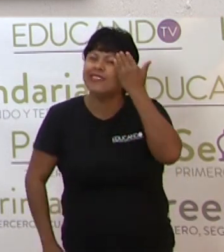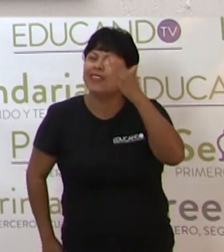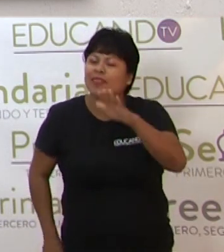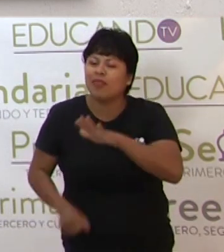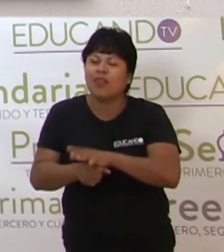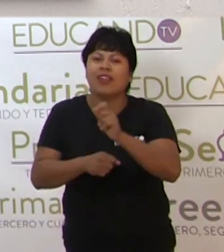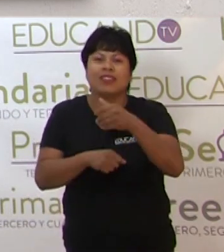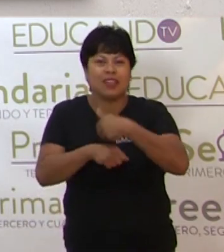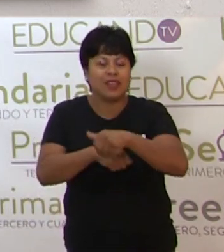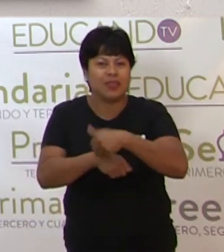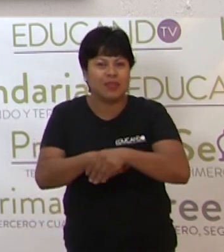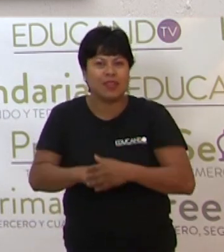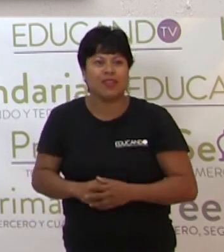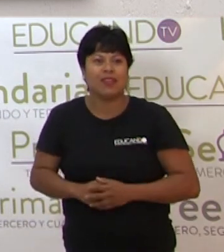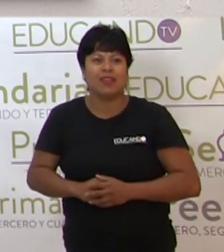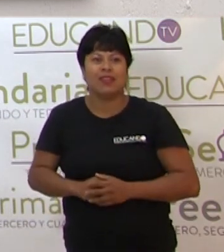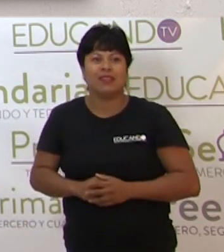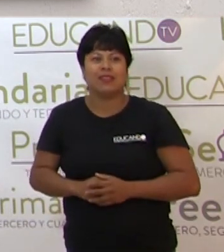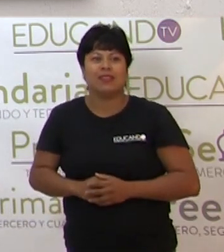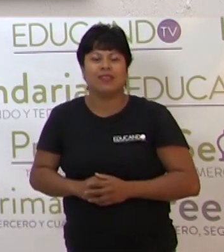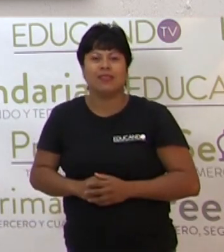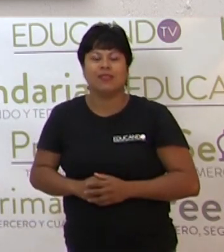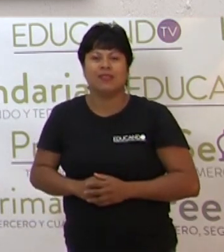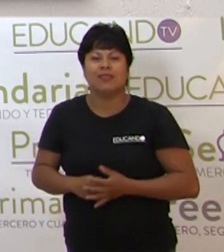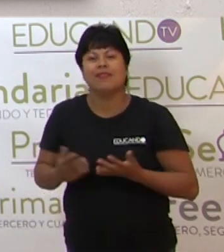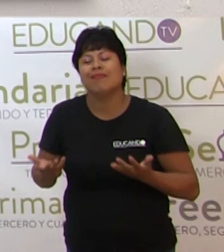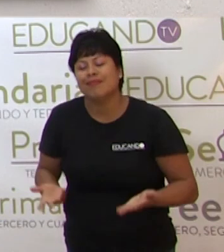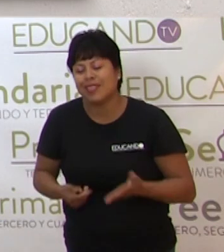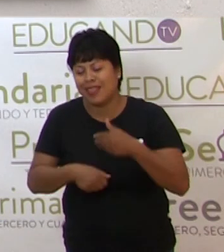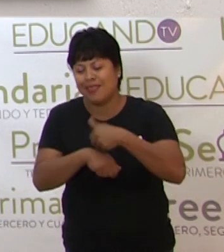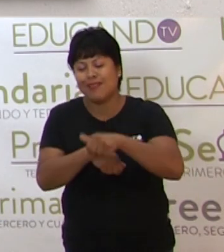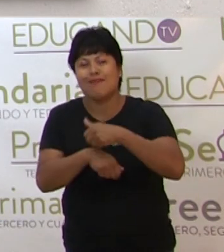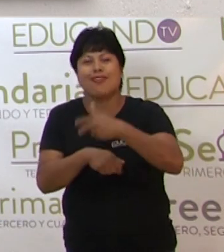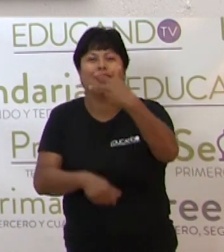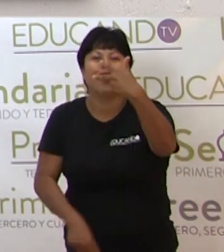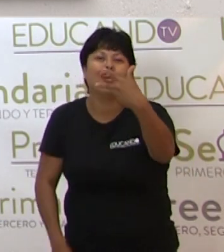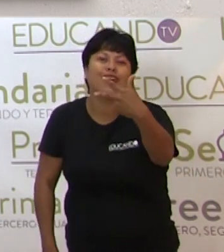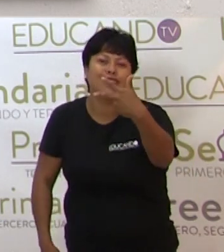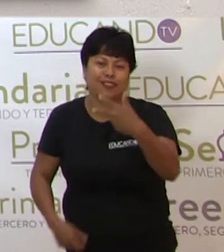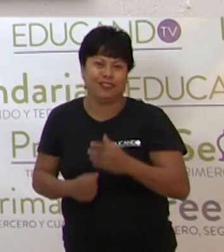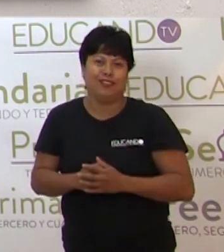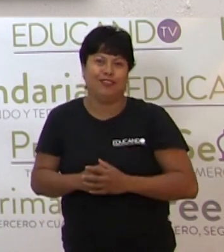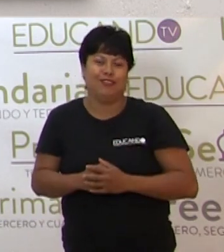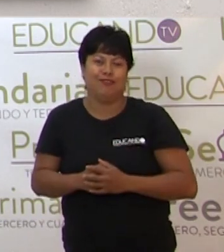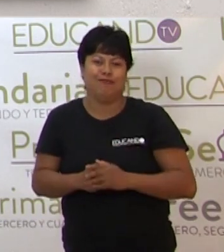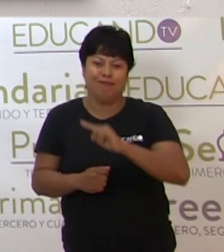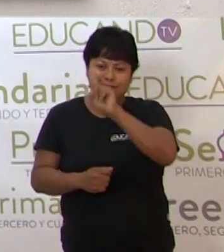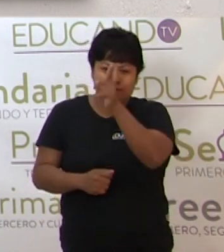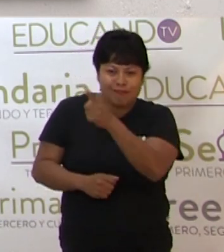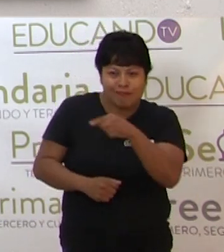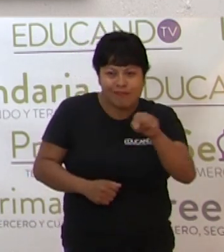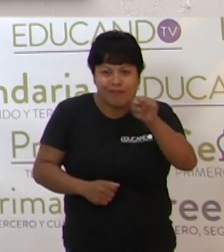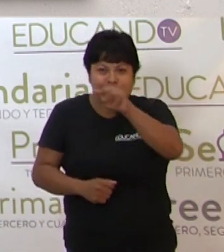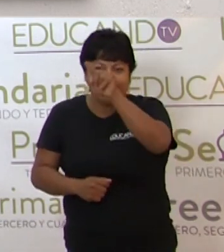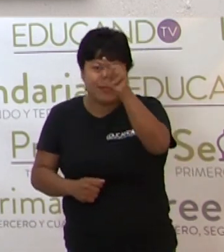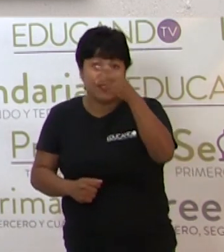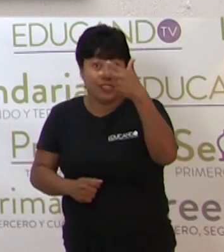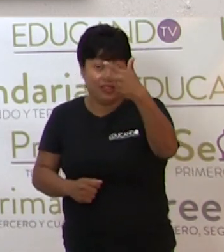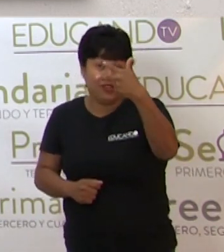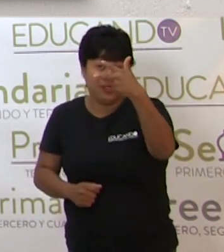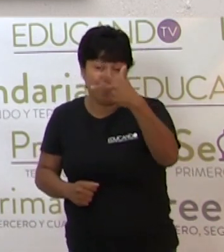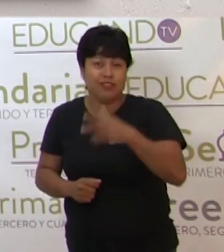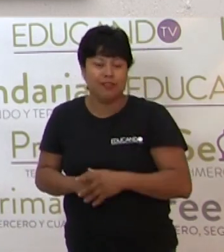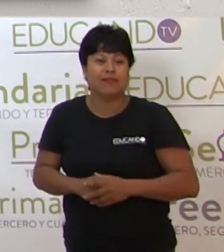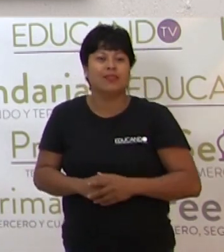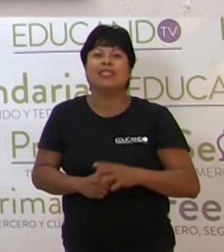cuál es ese número? ¿Sí? Pues es el número 8. ¿Sí? El número